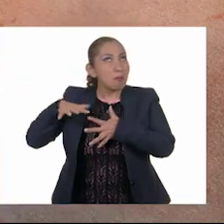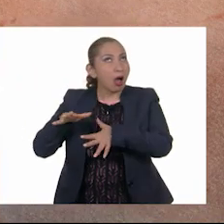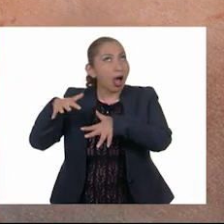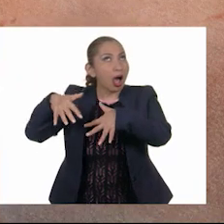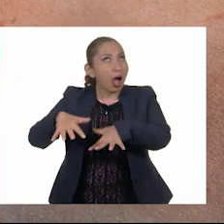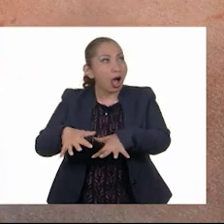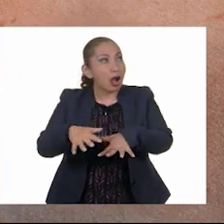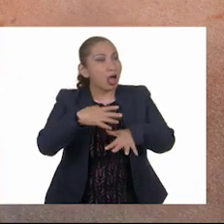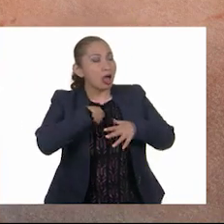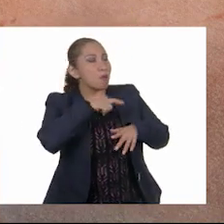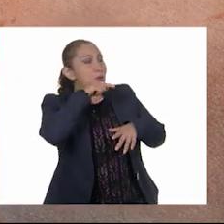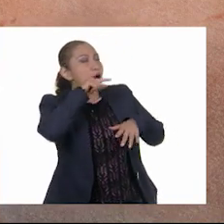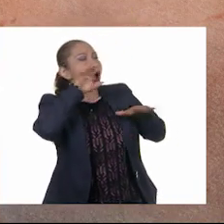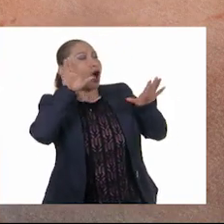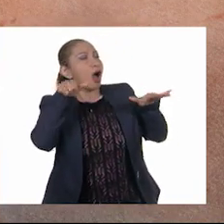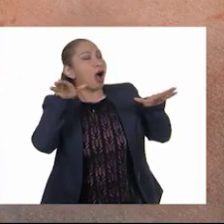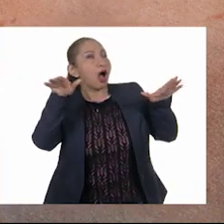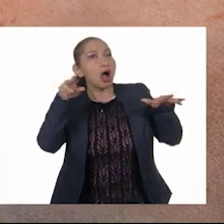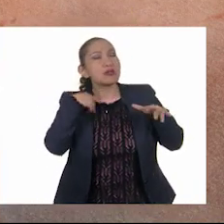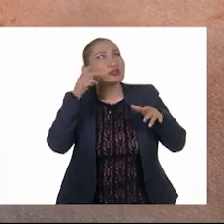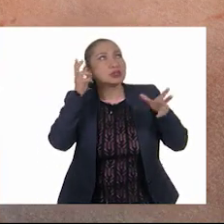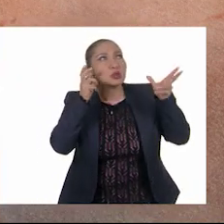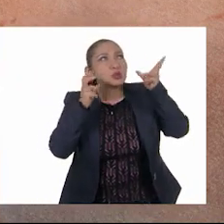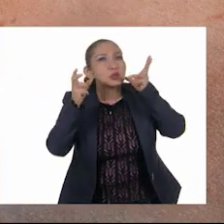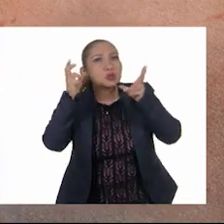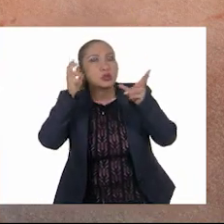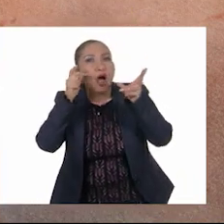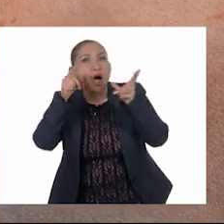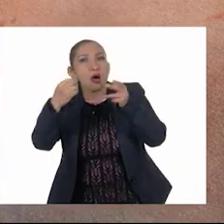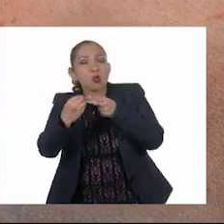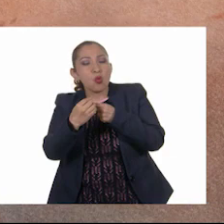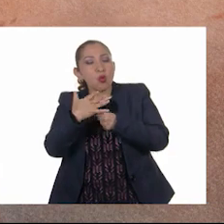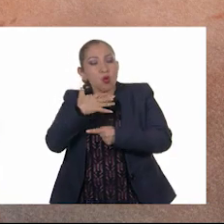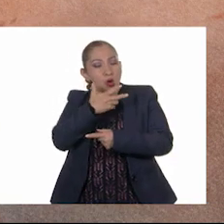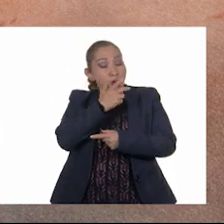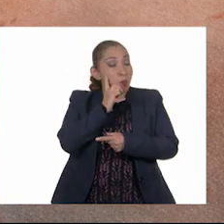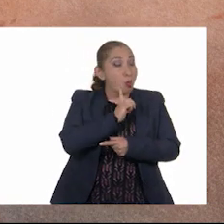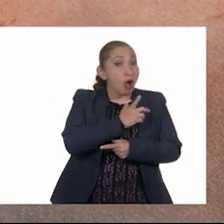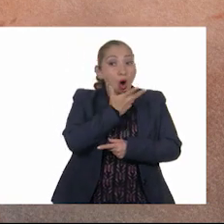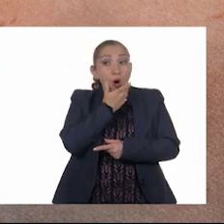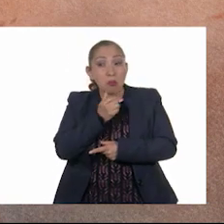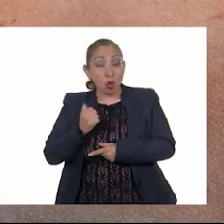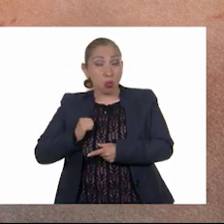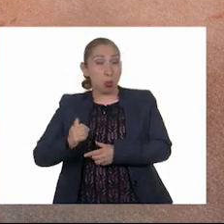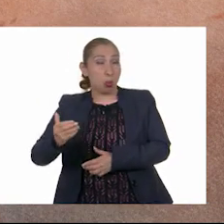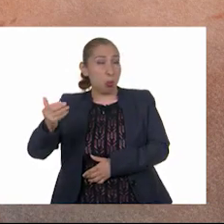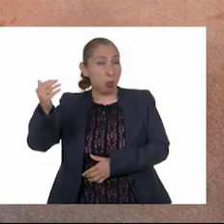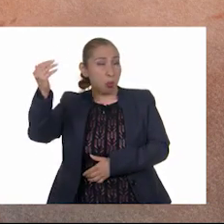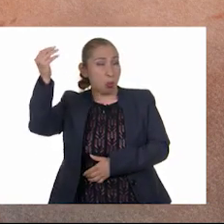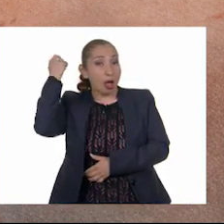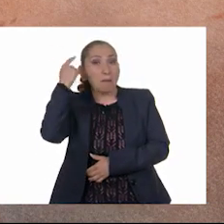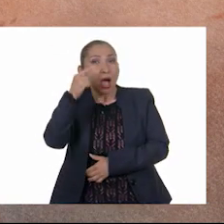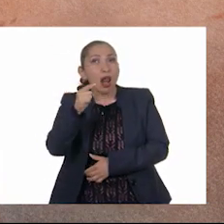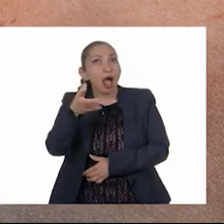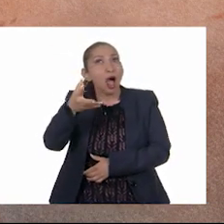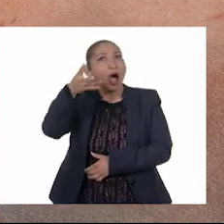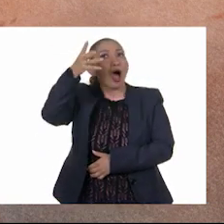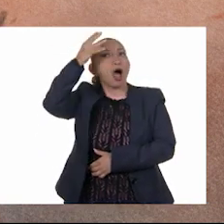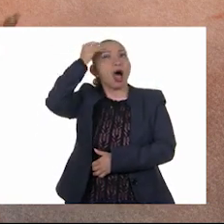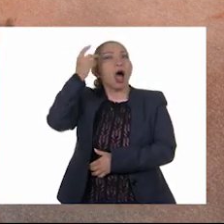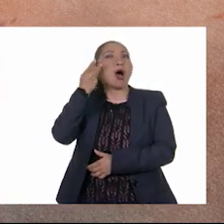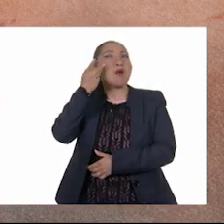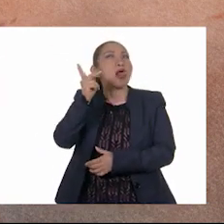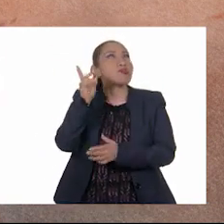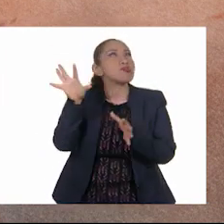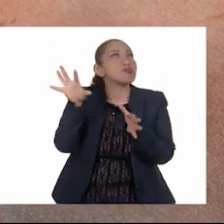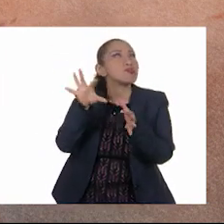el canto de las aves y mucho más sirvió de inspiración a las mujeres y hombres primitivos para imitar y crear